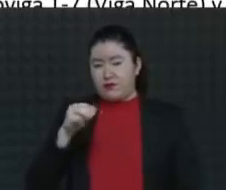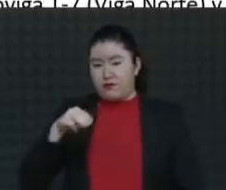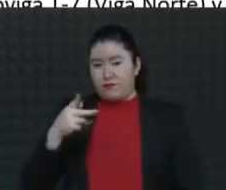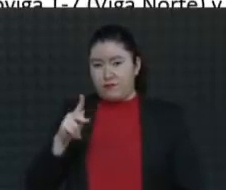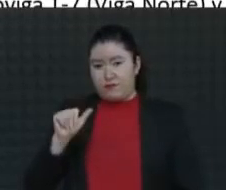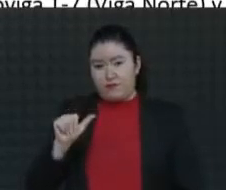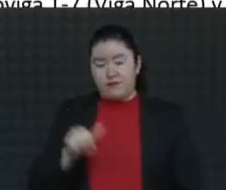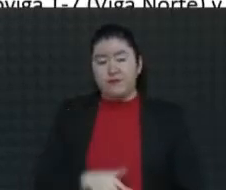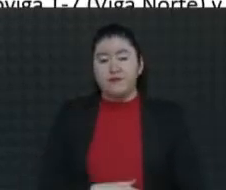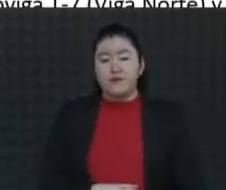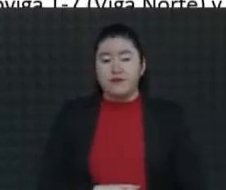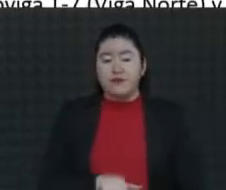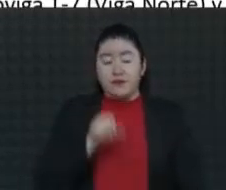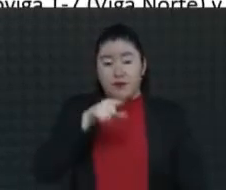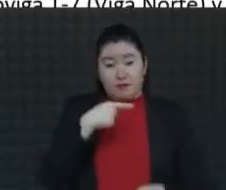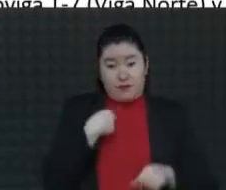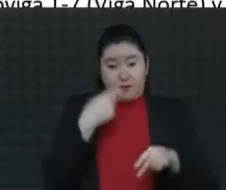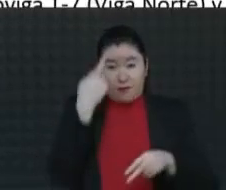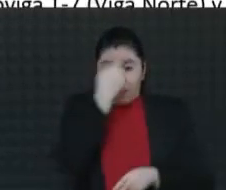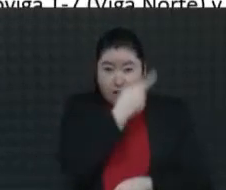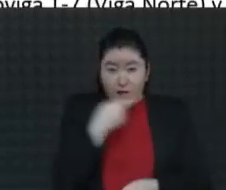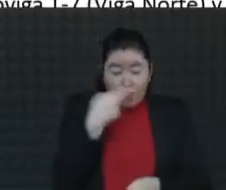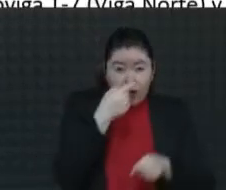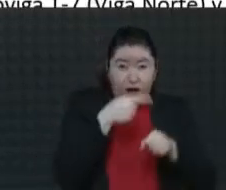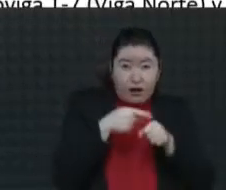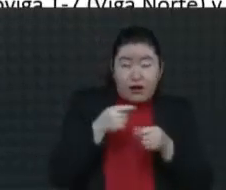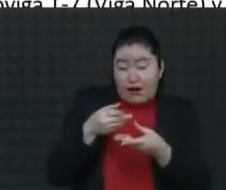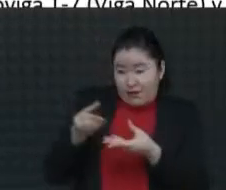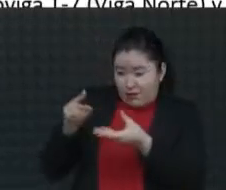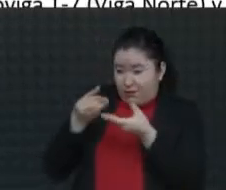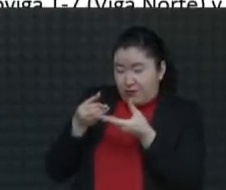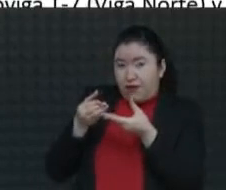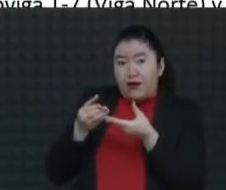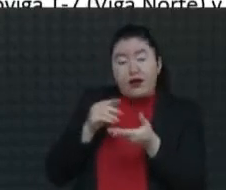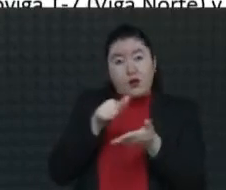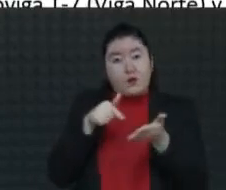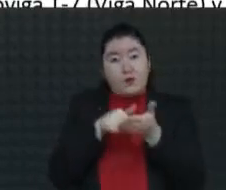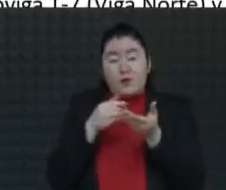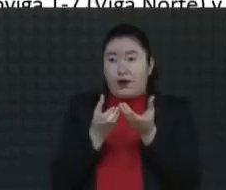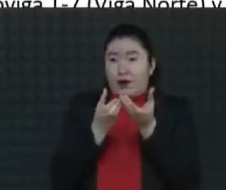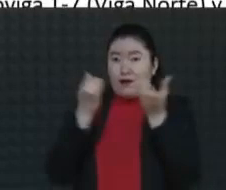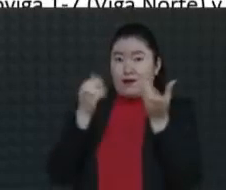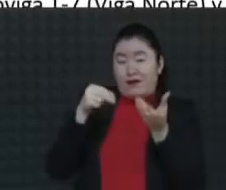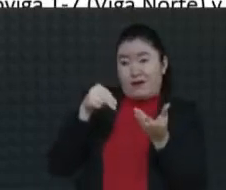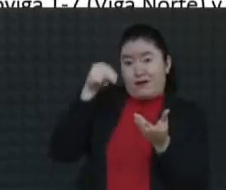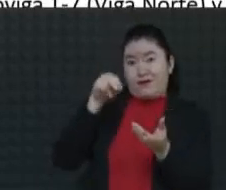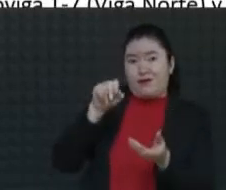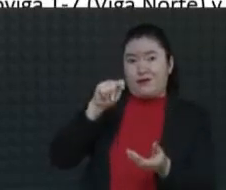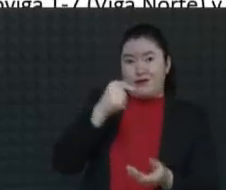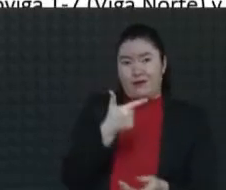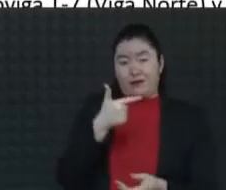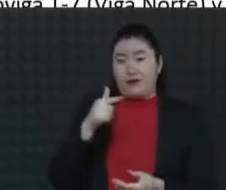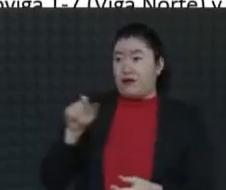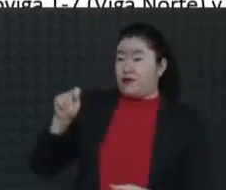las muestras que se tomaron de los patines inferiores de la subviga T7, viga norte y viga T6,